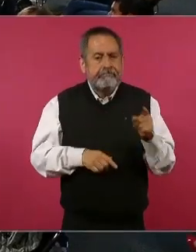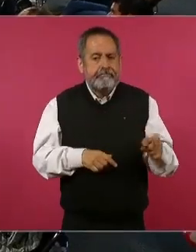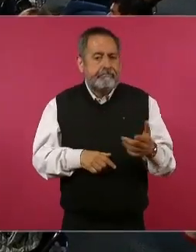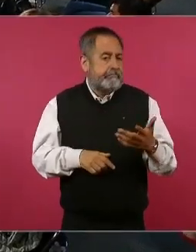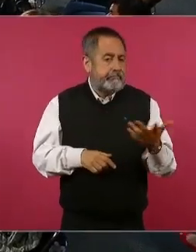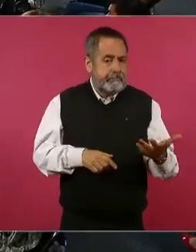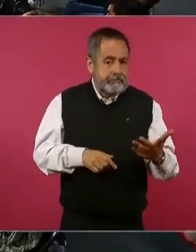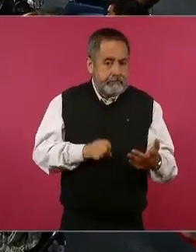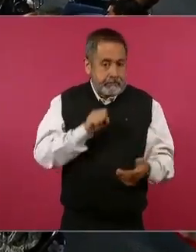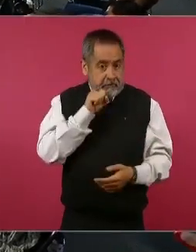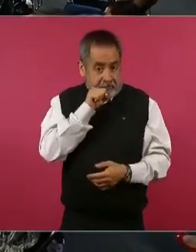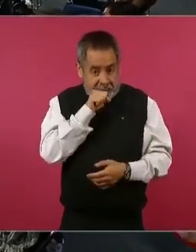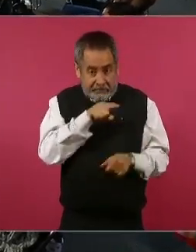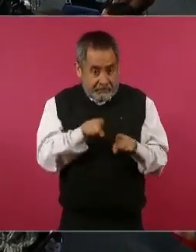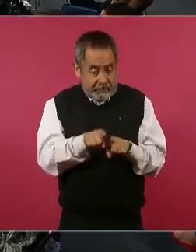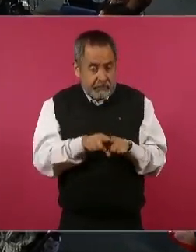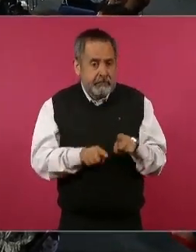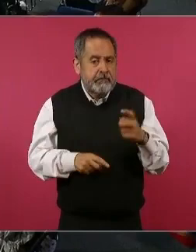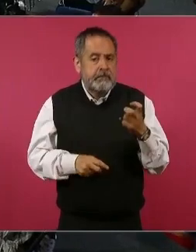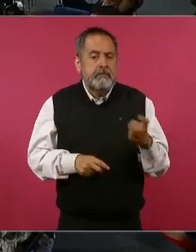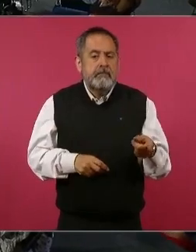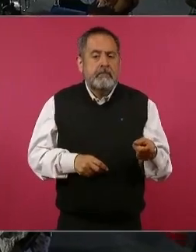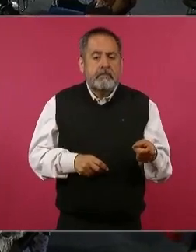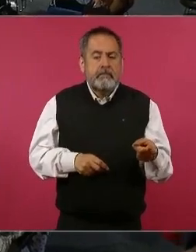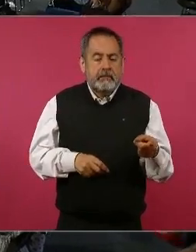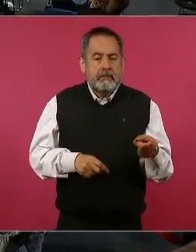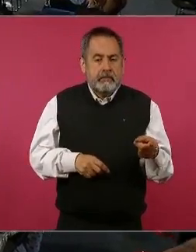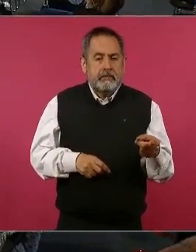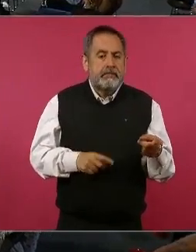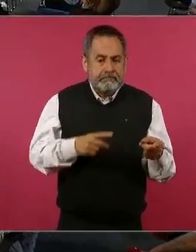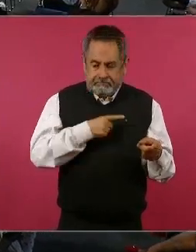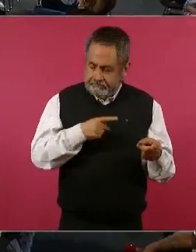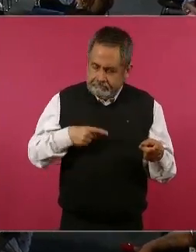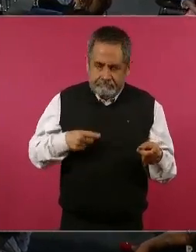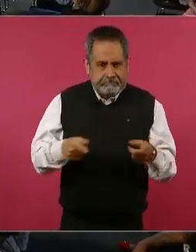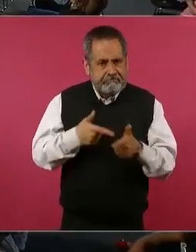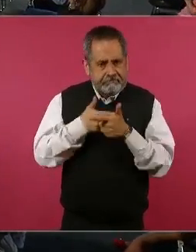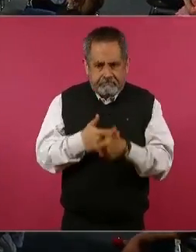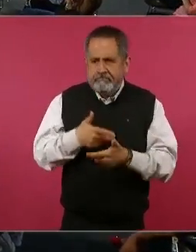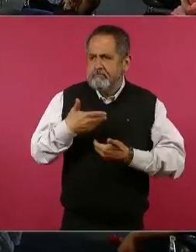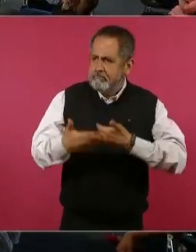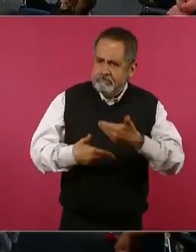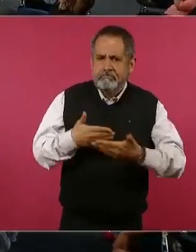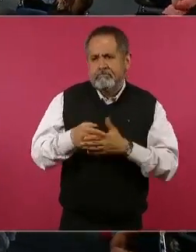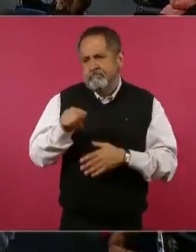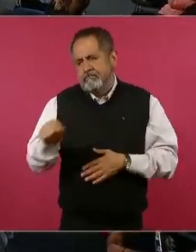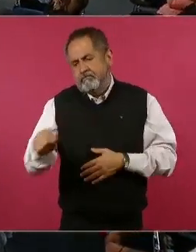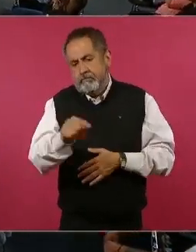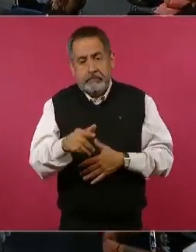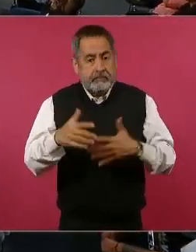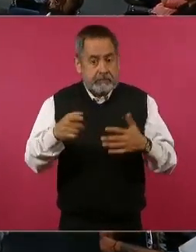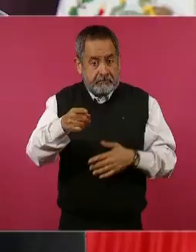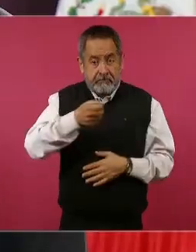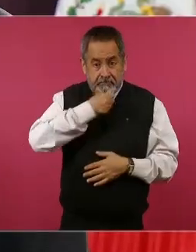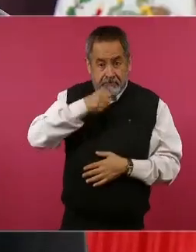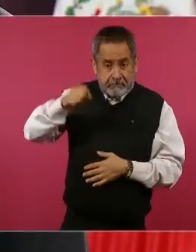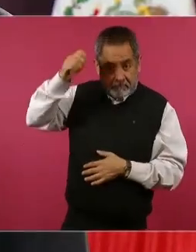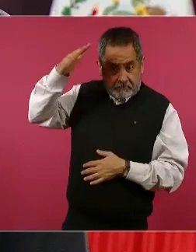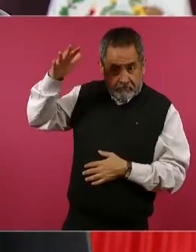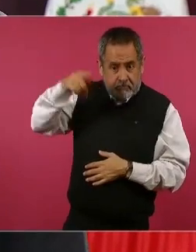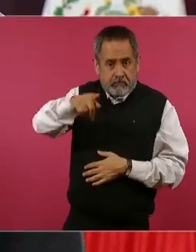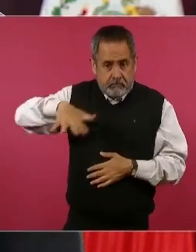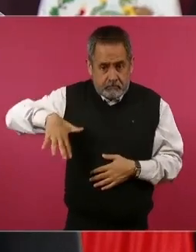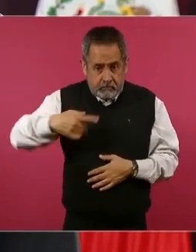y eso es lo que se debe de continuar. Entonces, en el caso de los adultos mayores, lo que